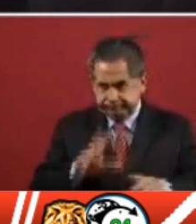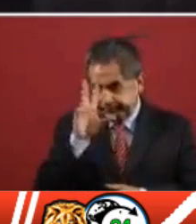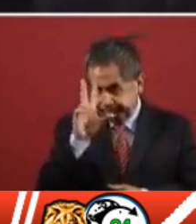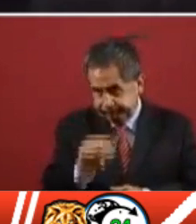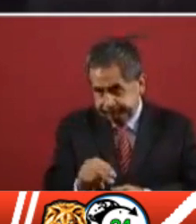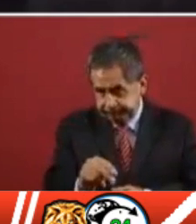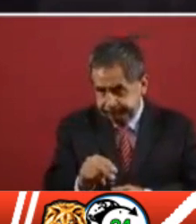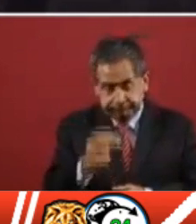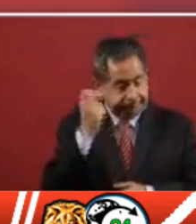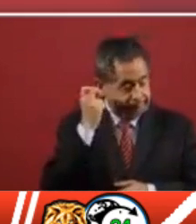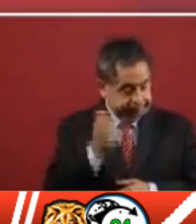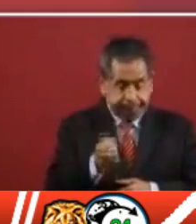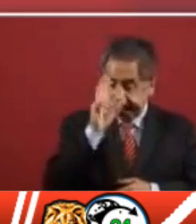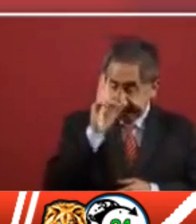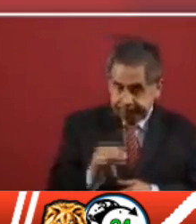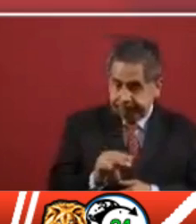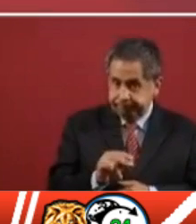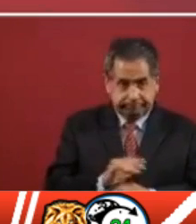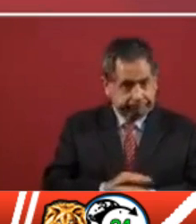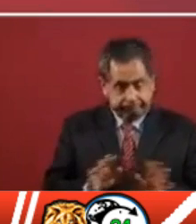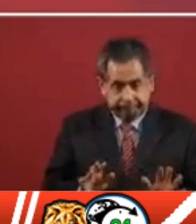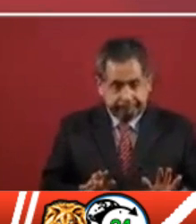Eso está